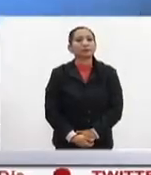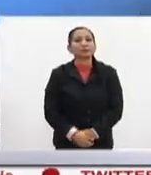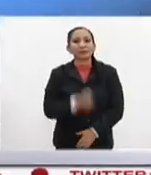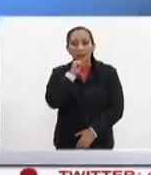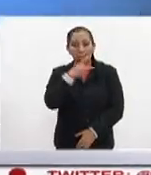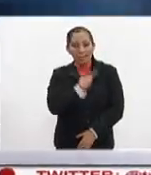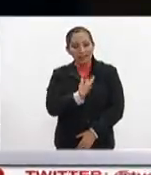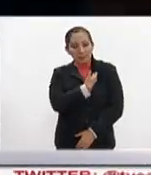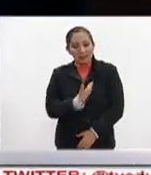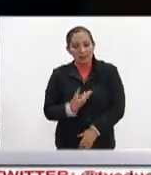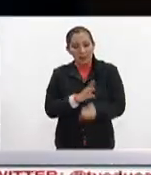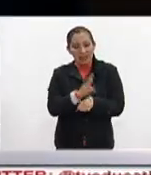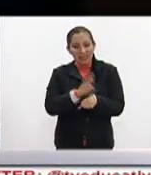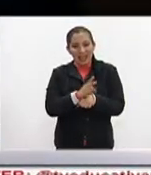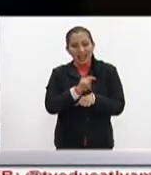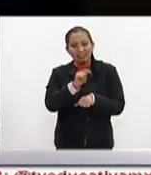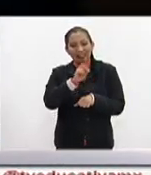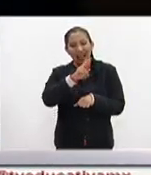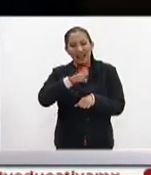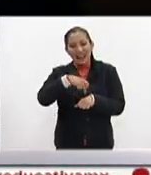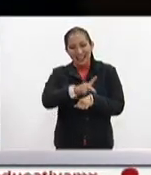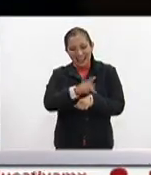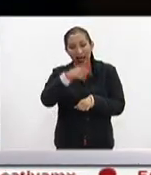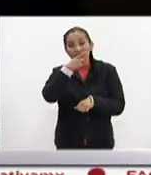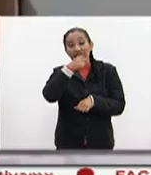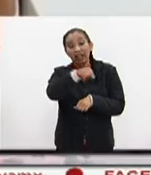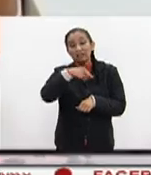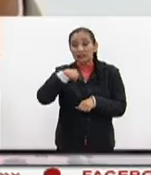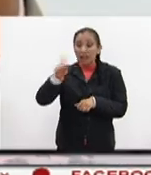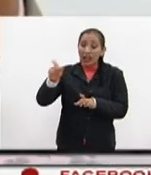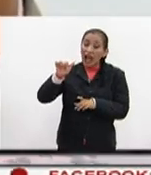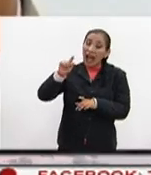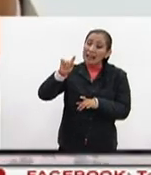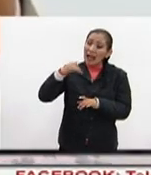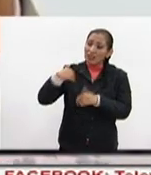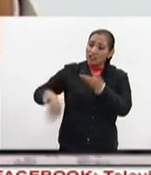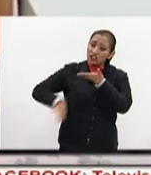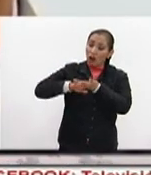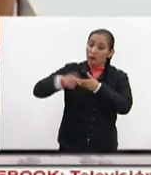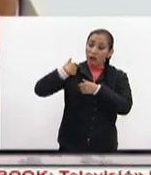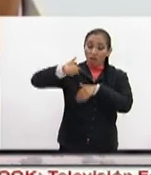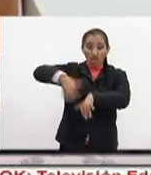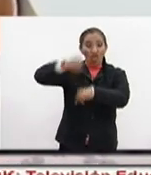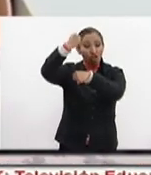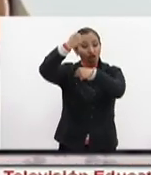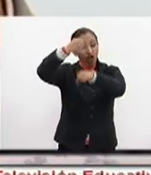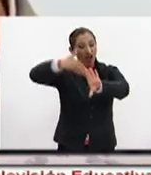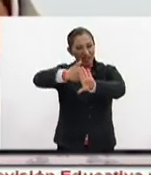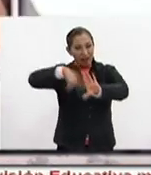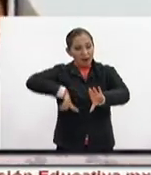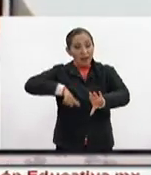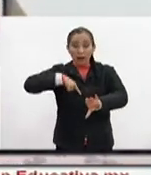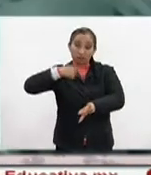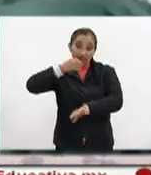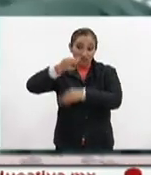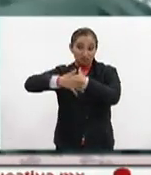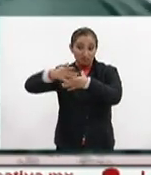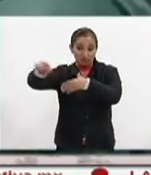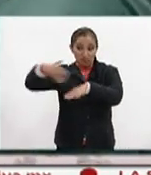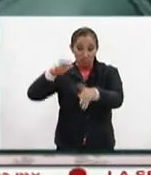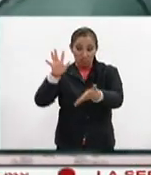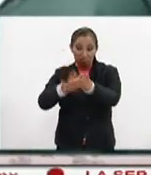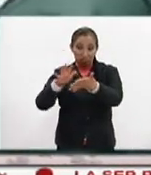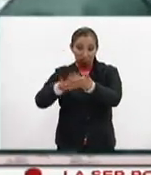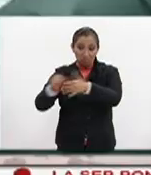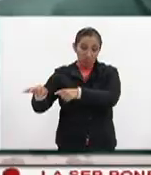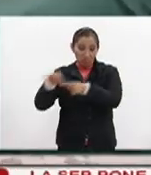También el vicepresidente de Venezuela, Tarek Al-Aissami, advirtió que los alcaldes opositores que promuevan protestas contra el gobierno serán